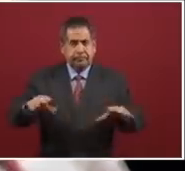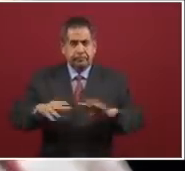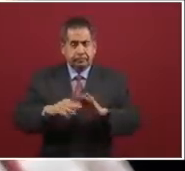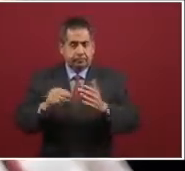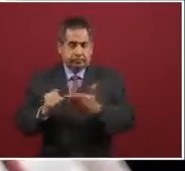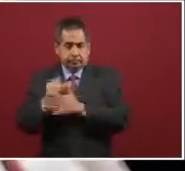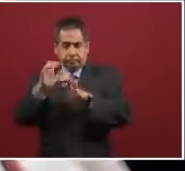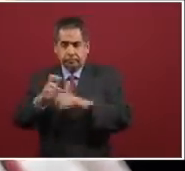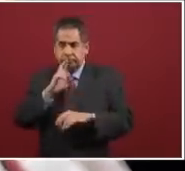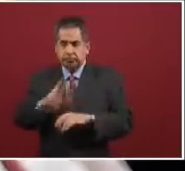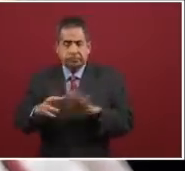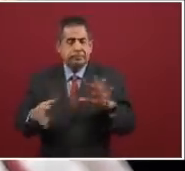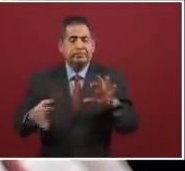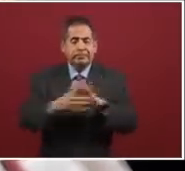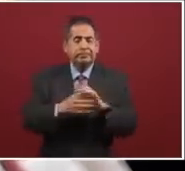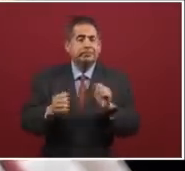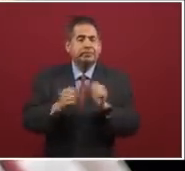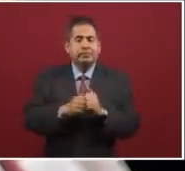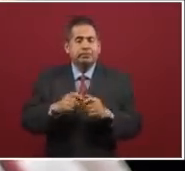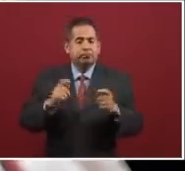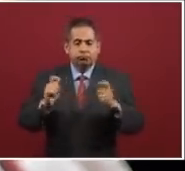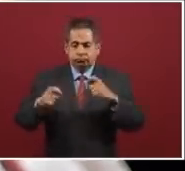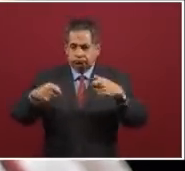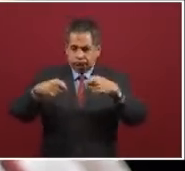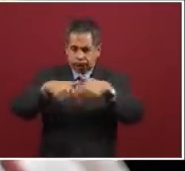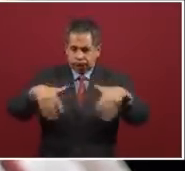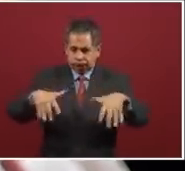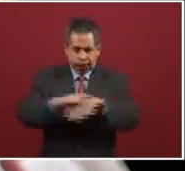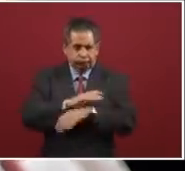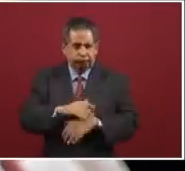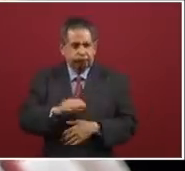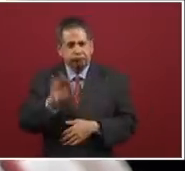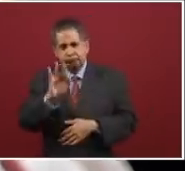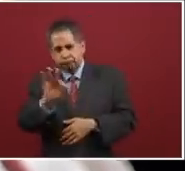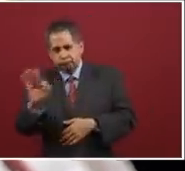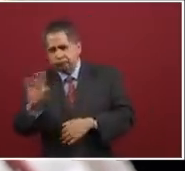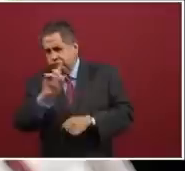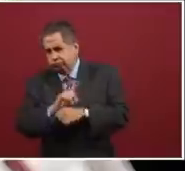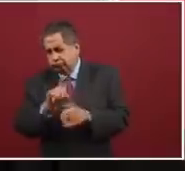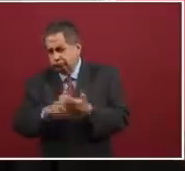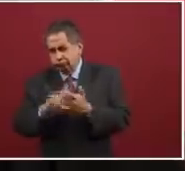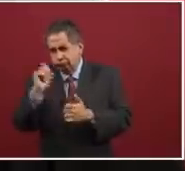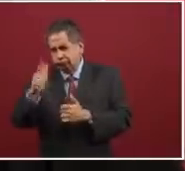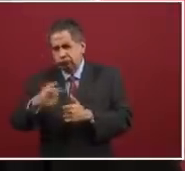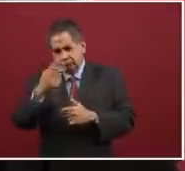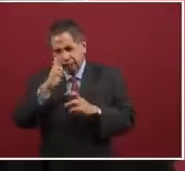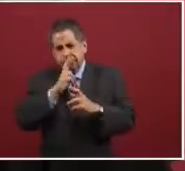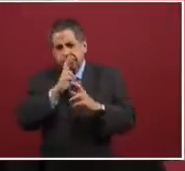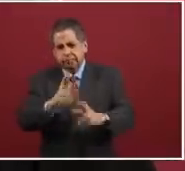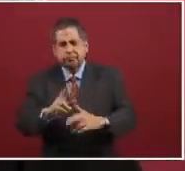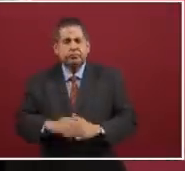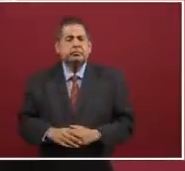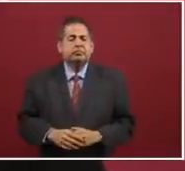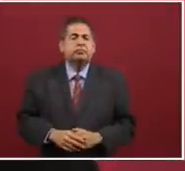dictamen, y bueno, es coincidente también con el cambio en las estructuras. ¿Ya tiene una fecha para entregar ese reporte?